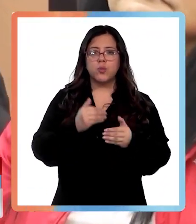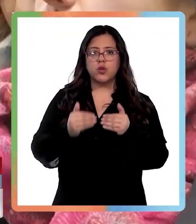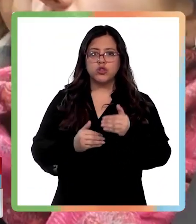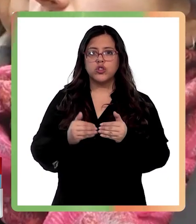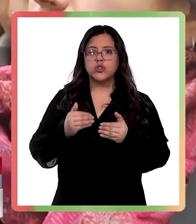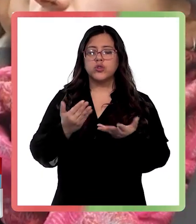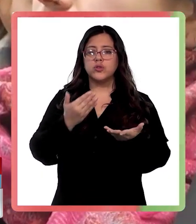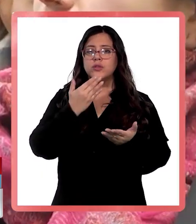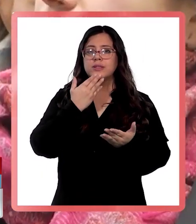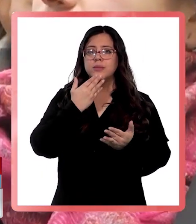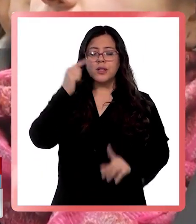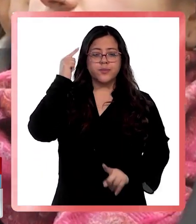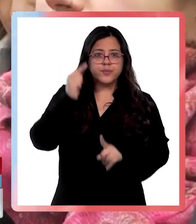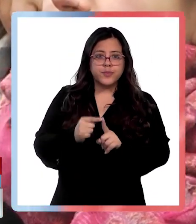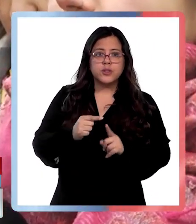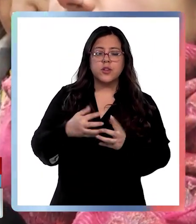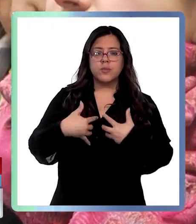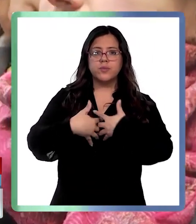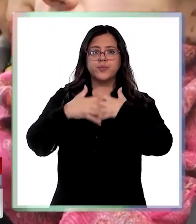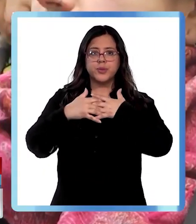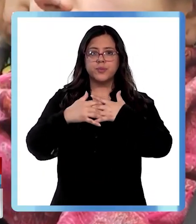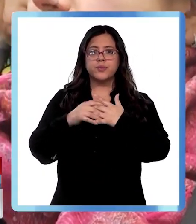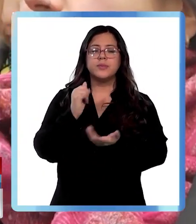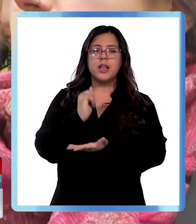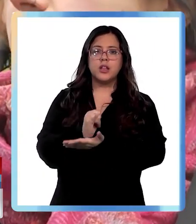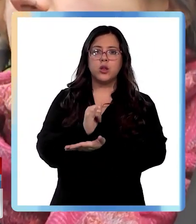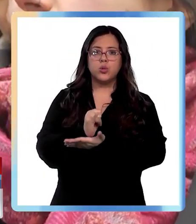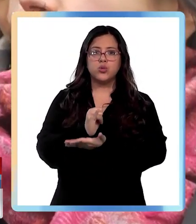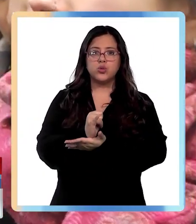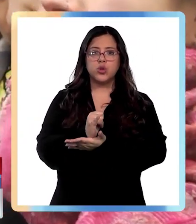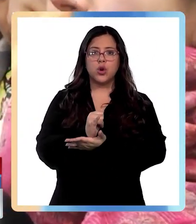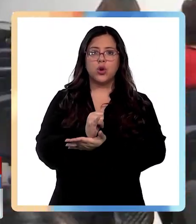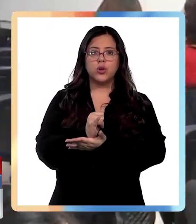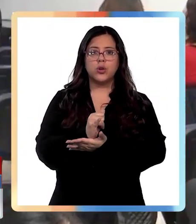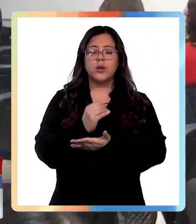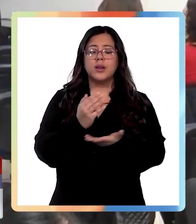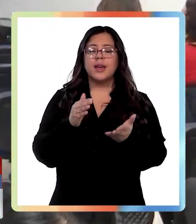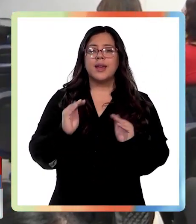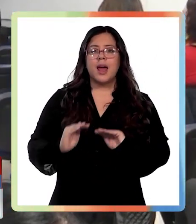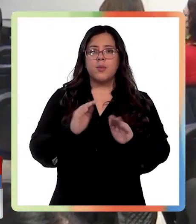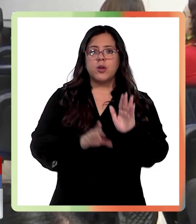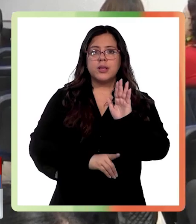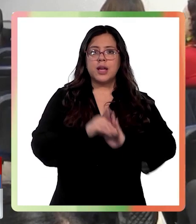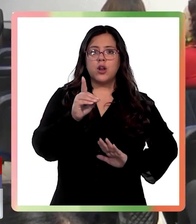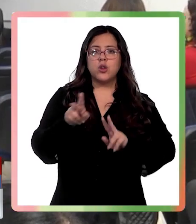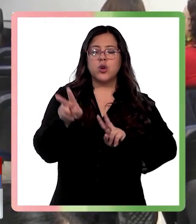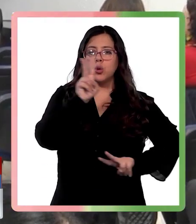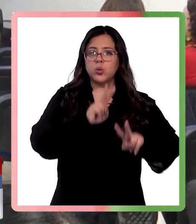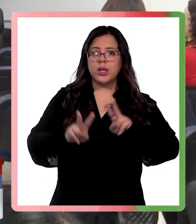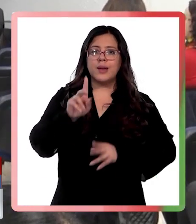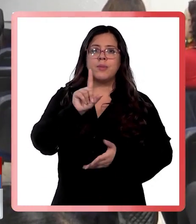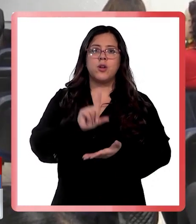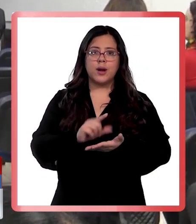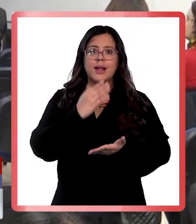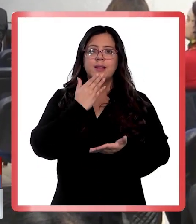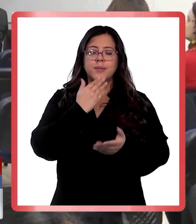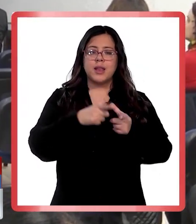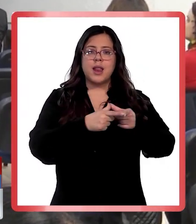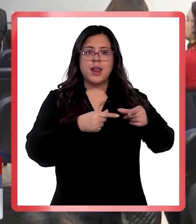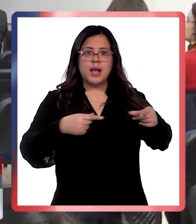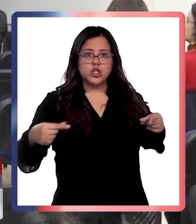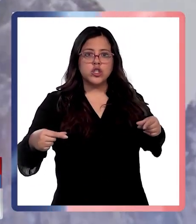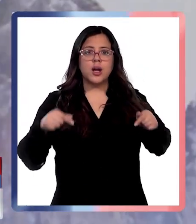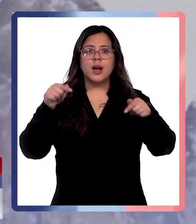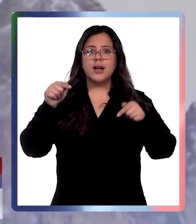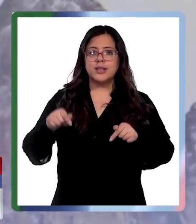proceso y cuyo norte apunta a fortalecer la institucionalidad en pro del desarrollo del turismo, tanto local como nacional, lo que a su